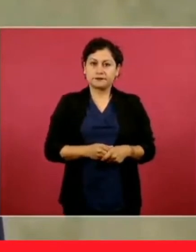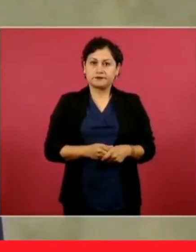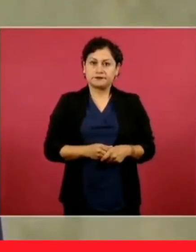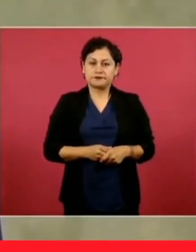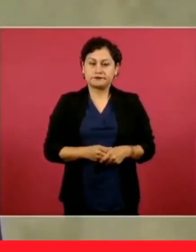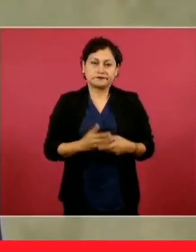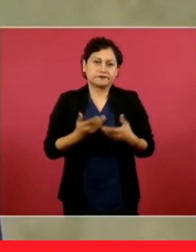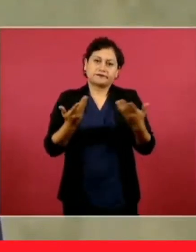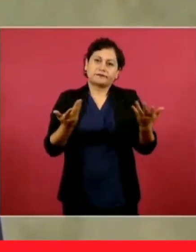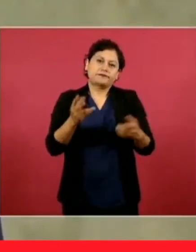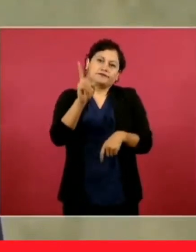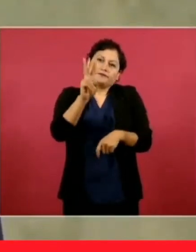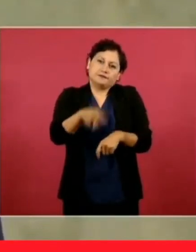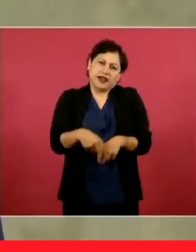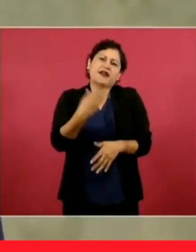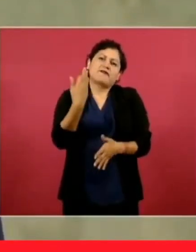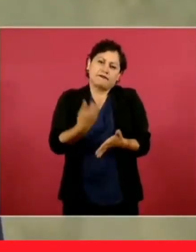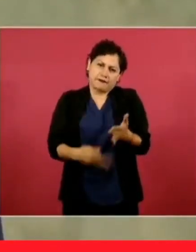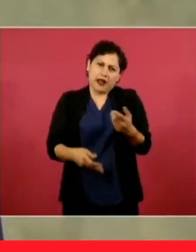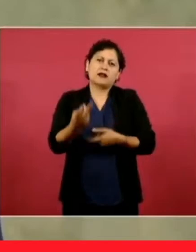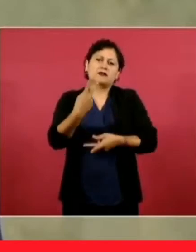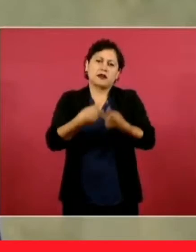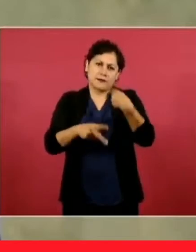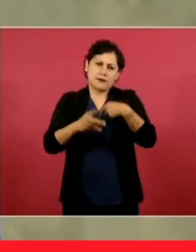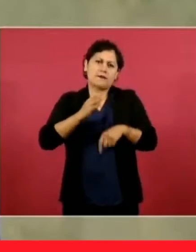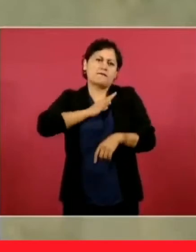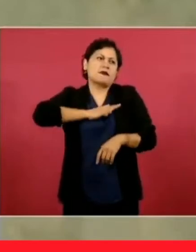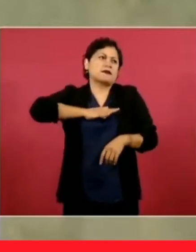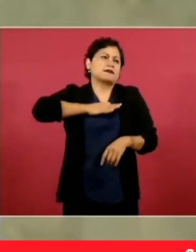vivir tan aburridos.